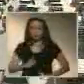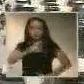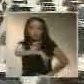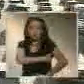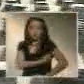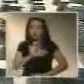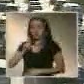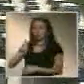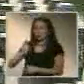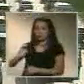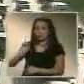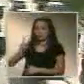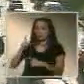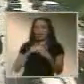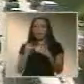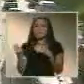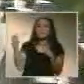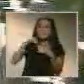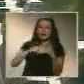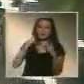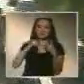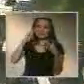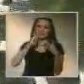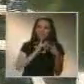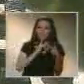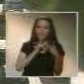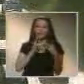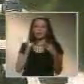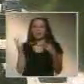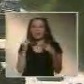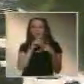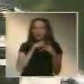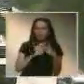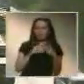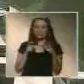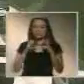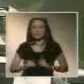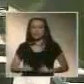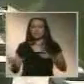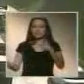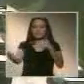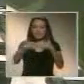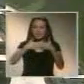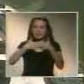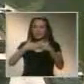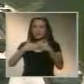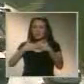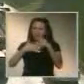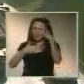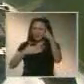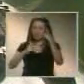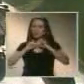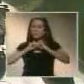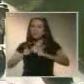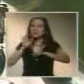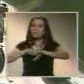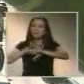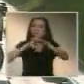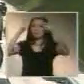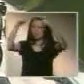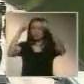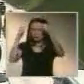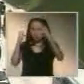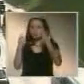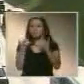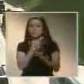y la Universidad Simón Bolívar que habían trancado el distribuidor, parte del distribuidor, en protesta por el ajuste presupuestario que han venido exigiendo